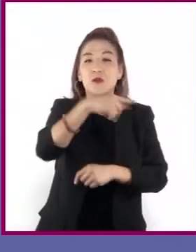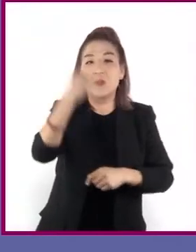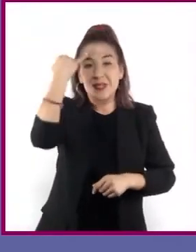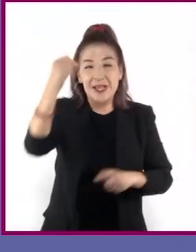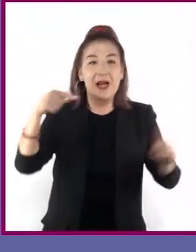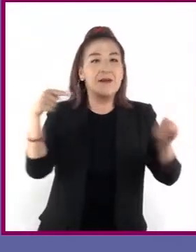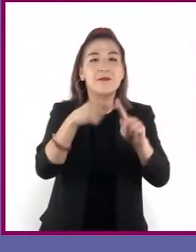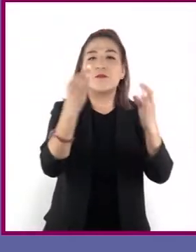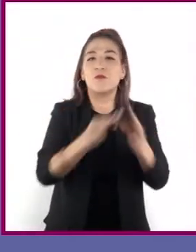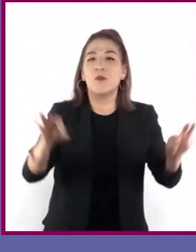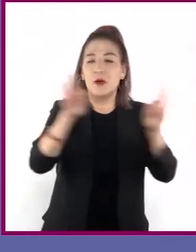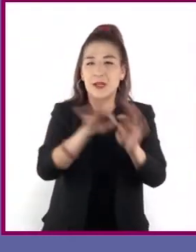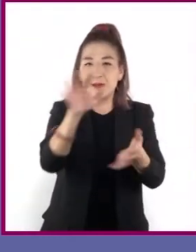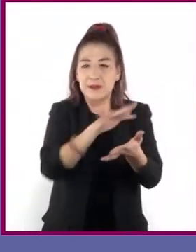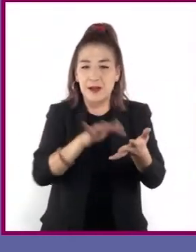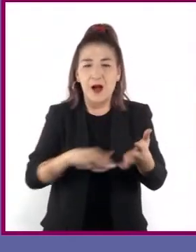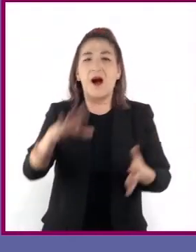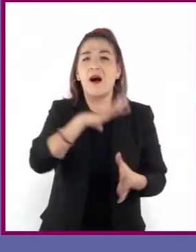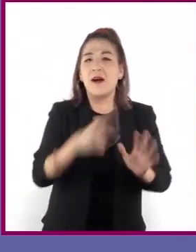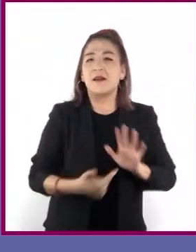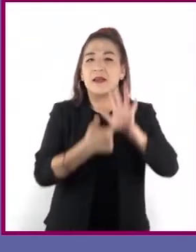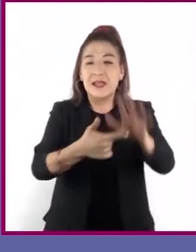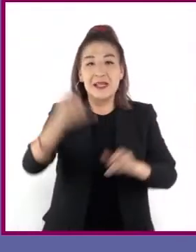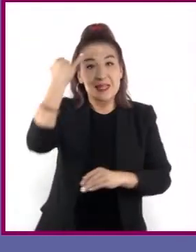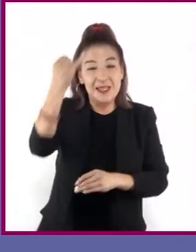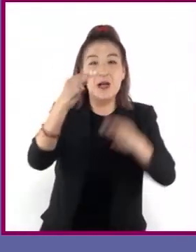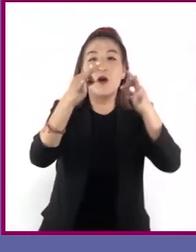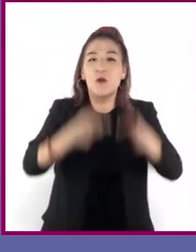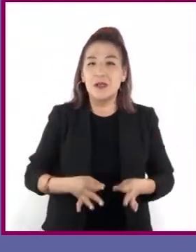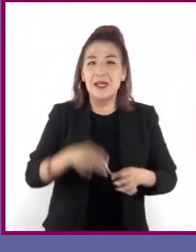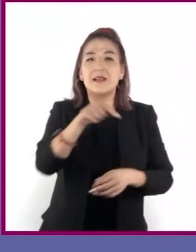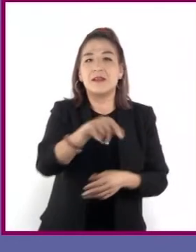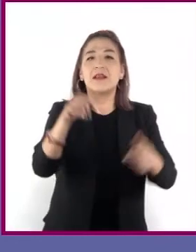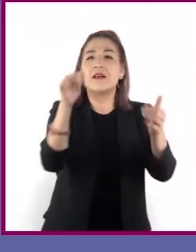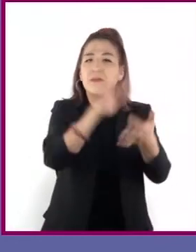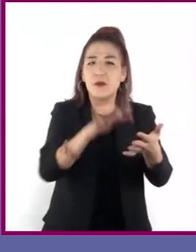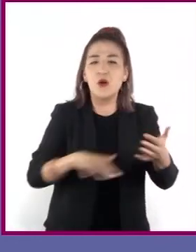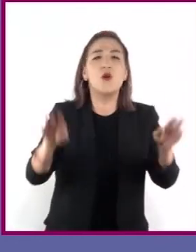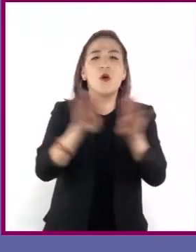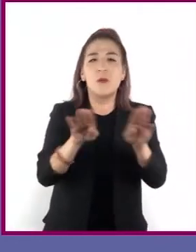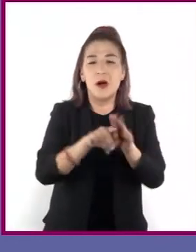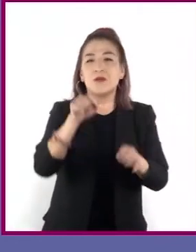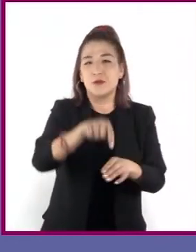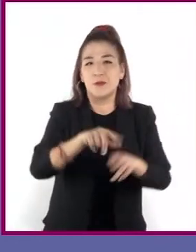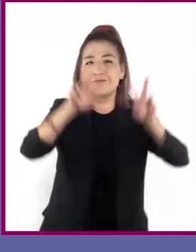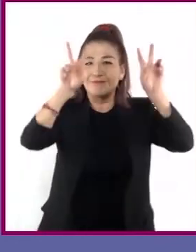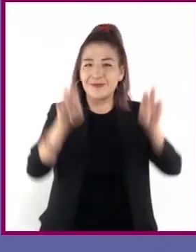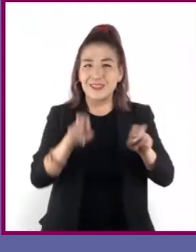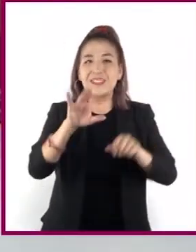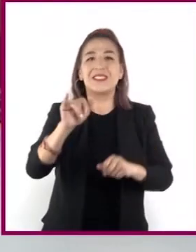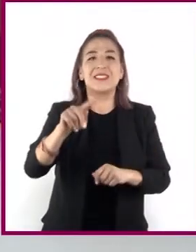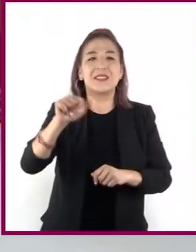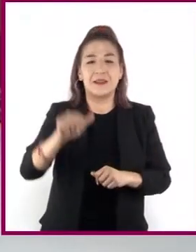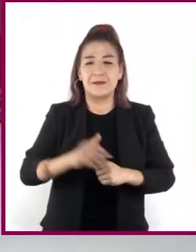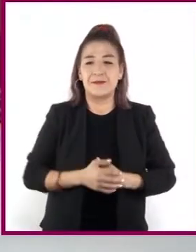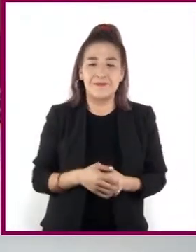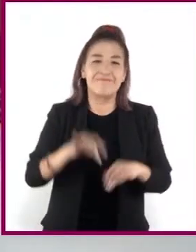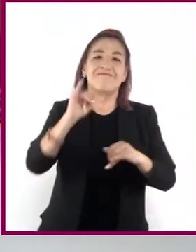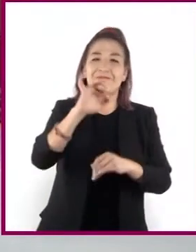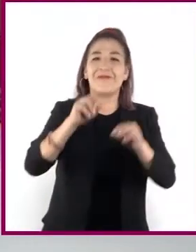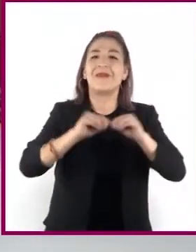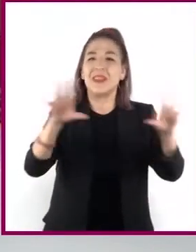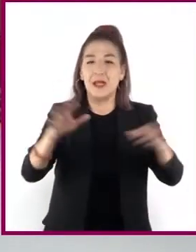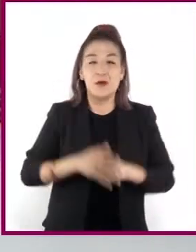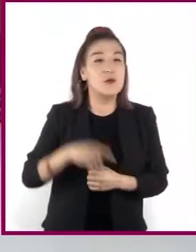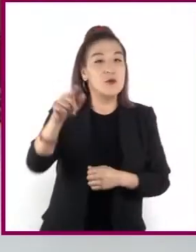del texto. Presentan las ideas originales del texto a través de la cita textual. Claro, no